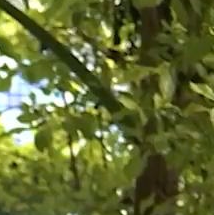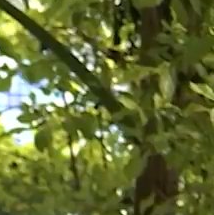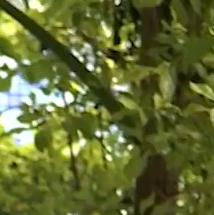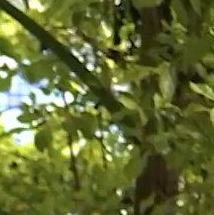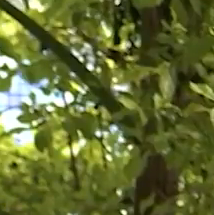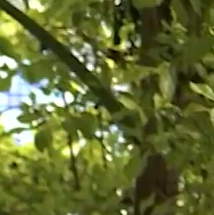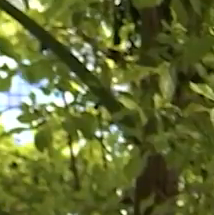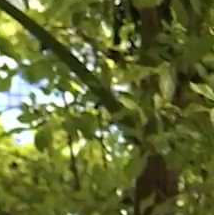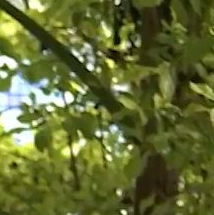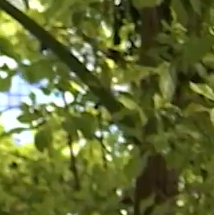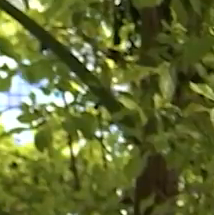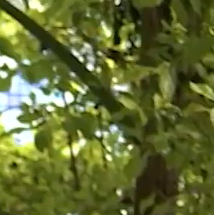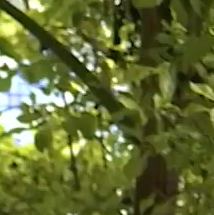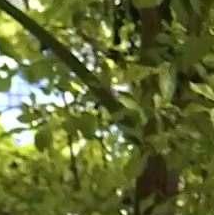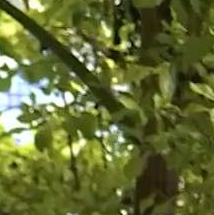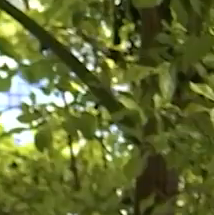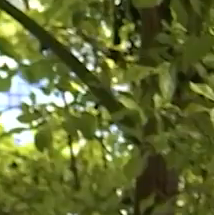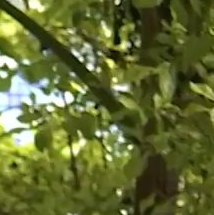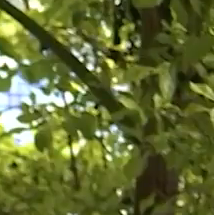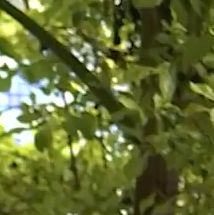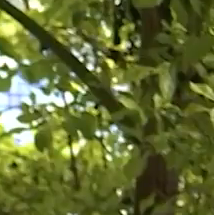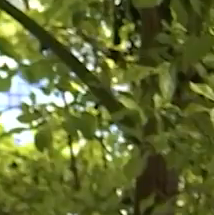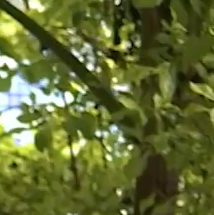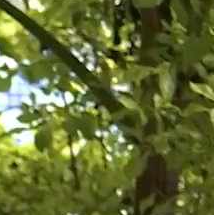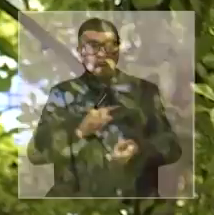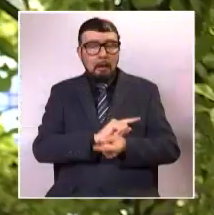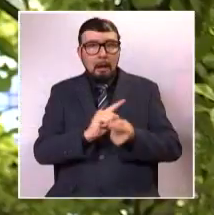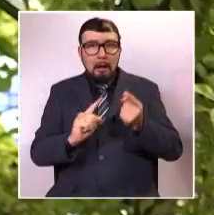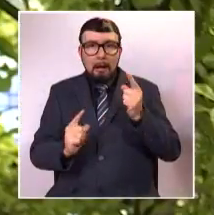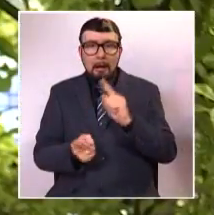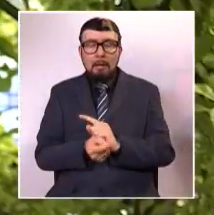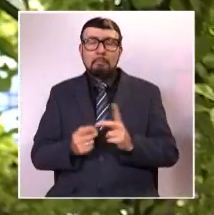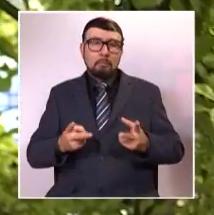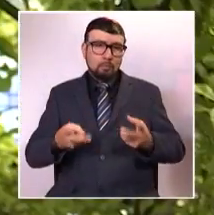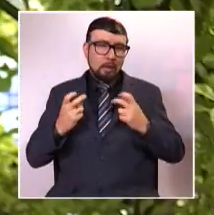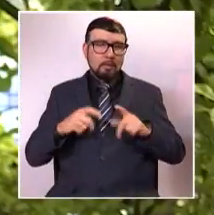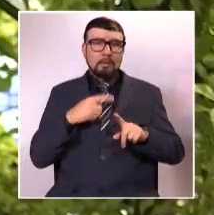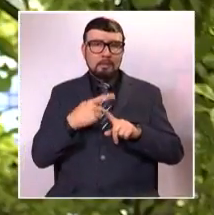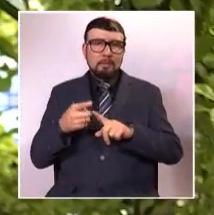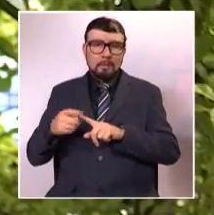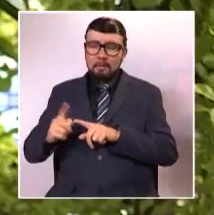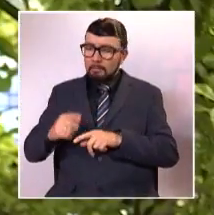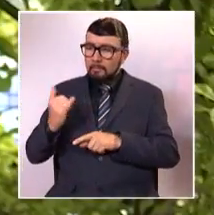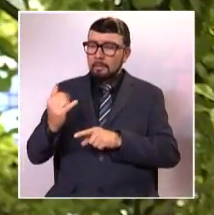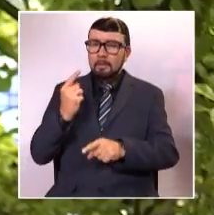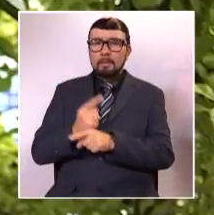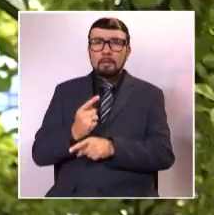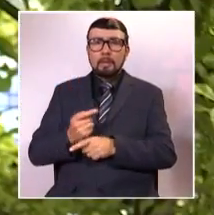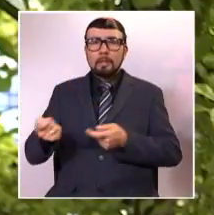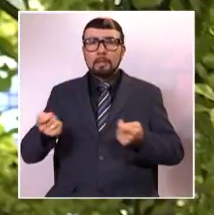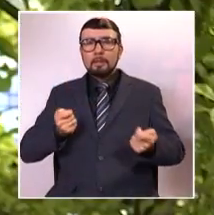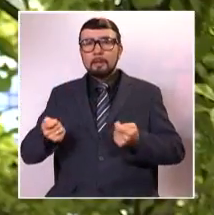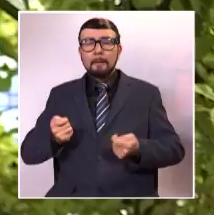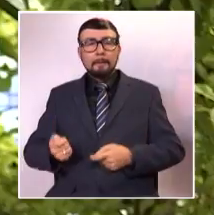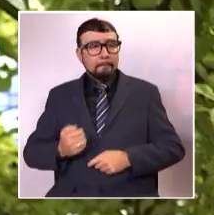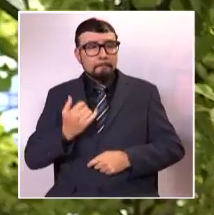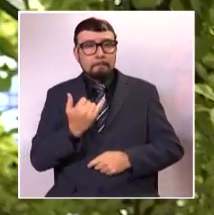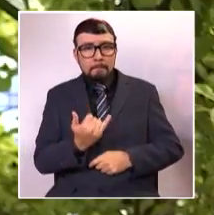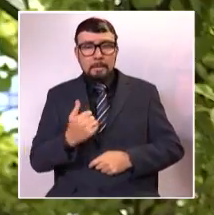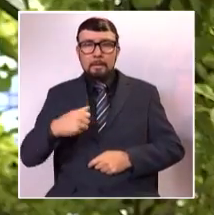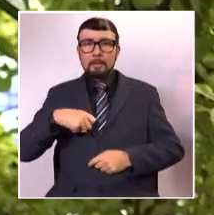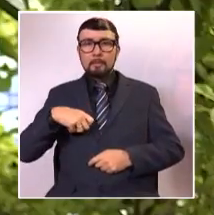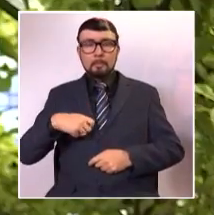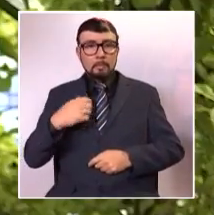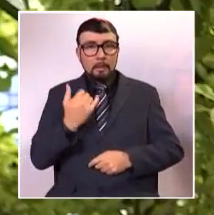equipos de imágenes han también venido evolucionando y nos prestan un gran elemento de